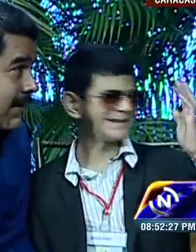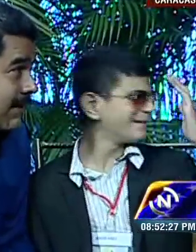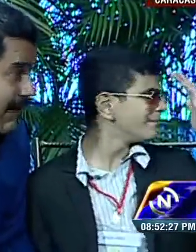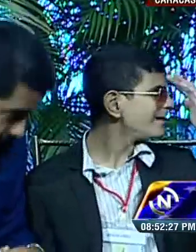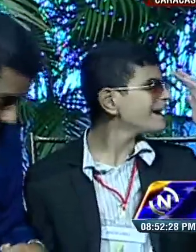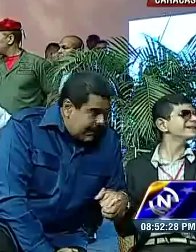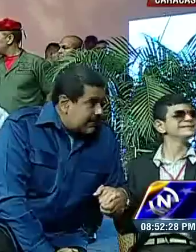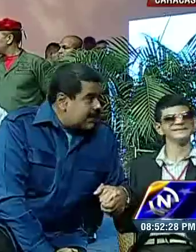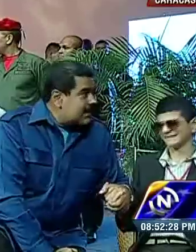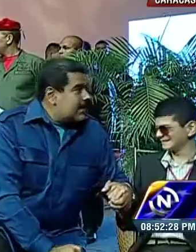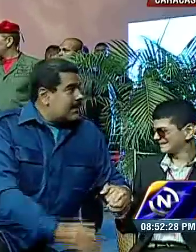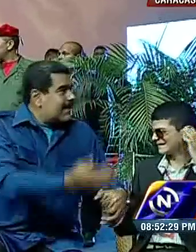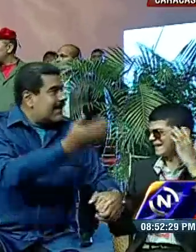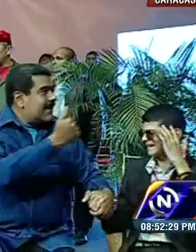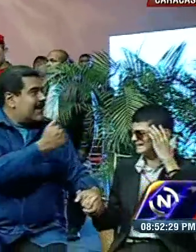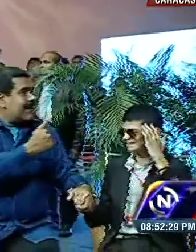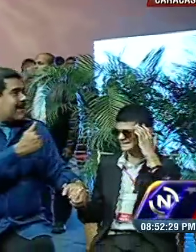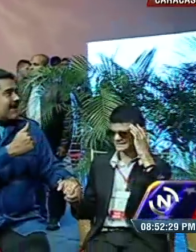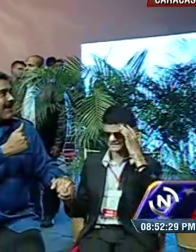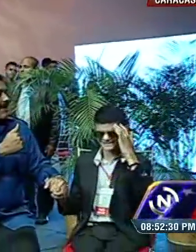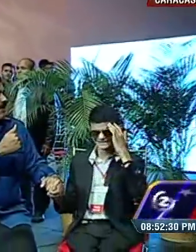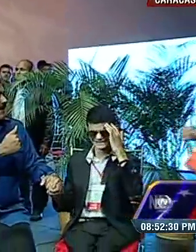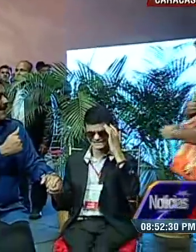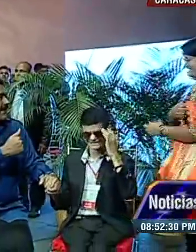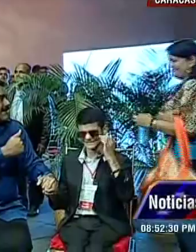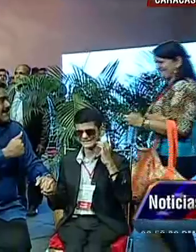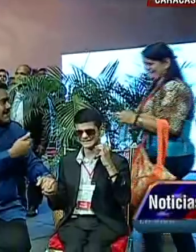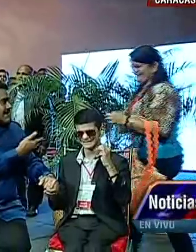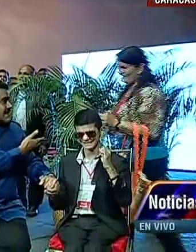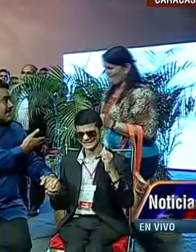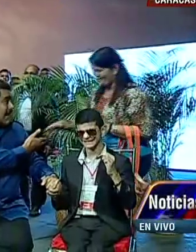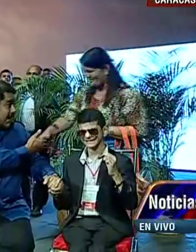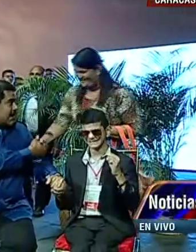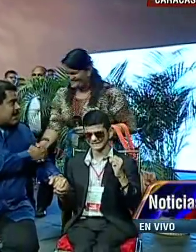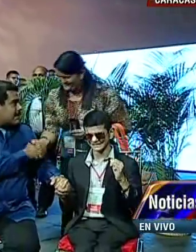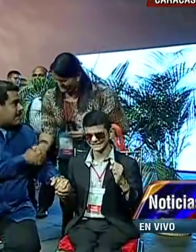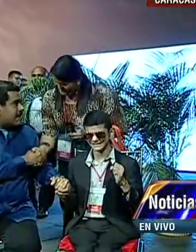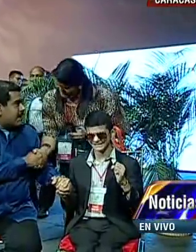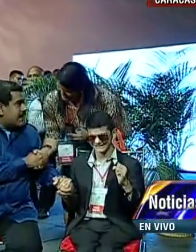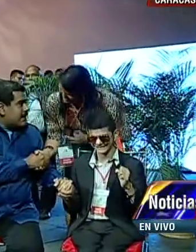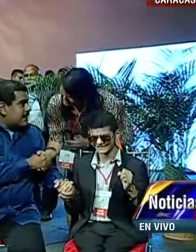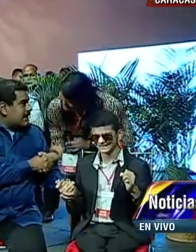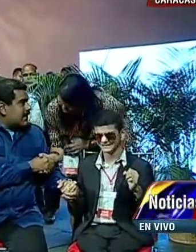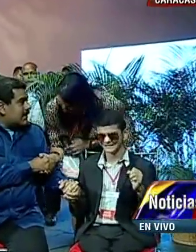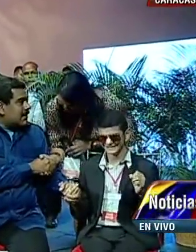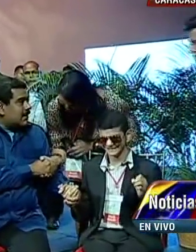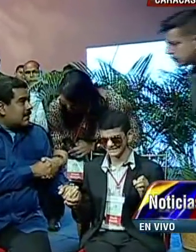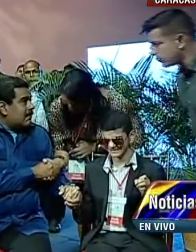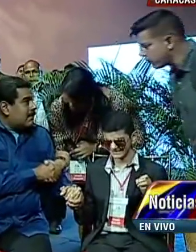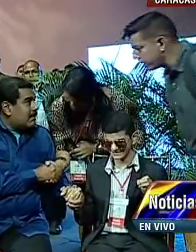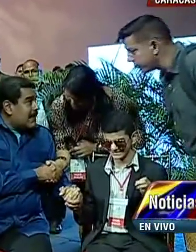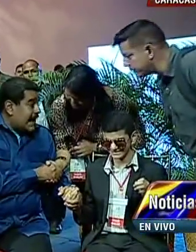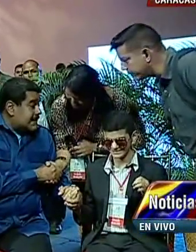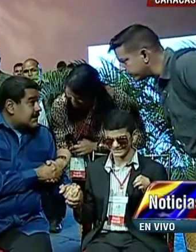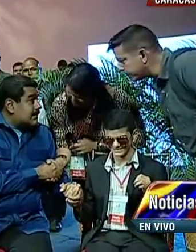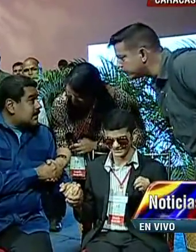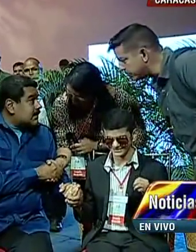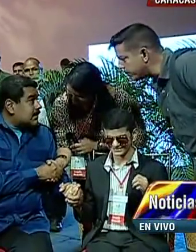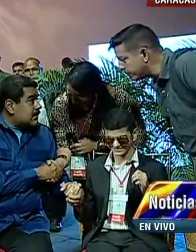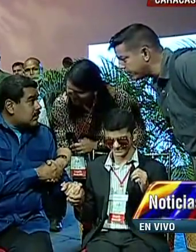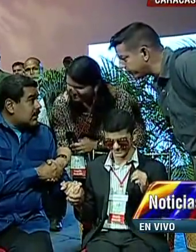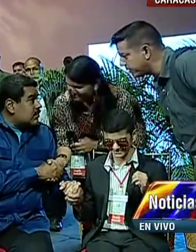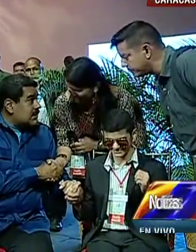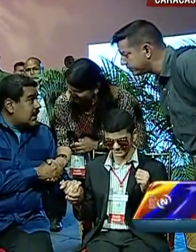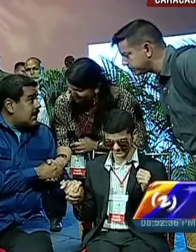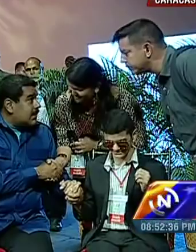para reivindicar a los adultos mayores en nuestro país y que además demuestra que pese a la caída de